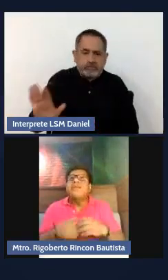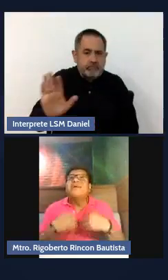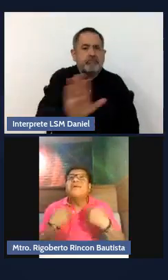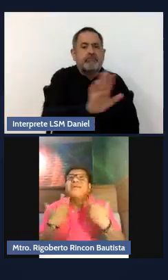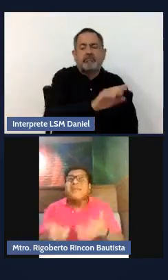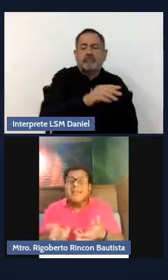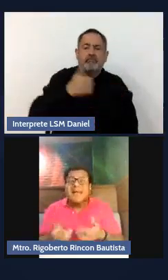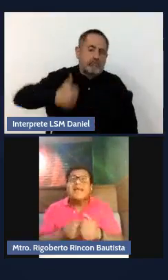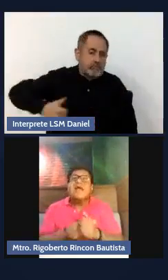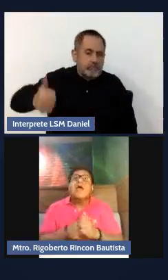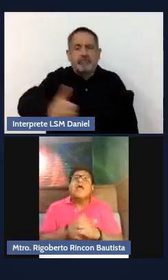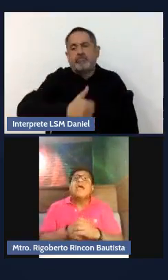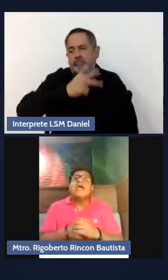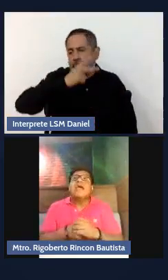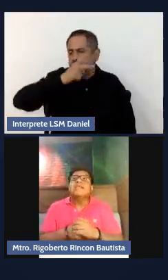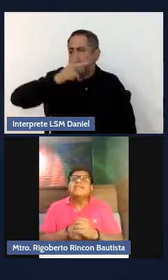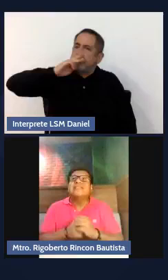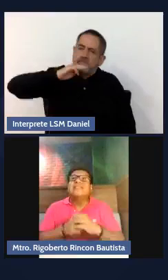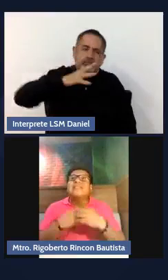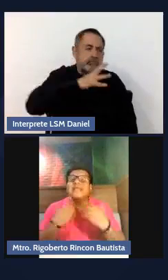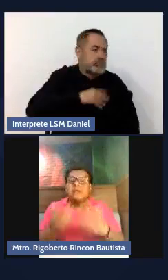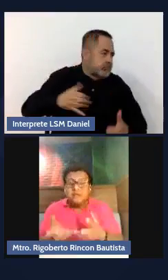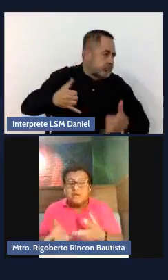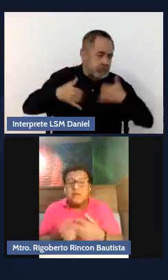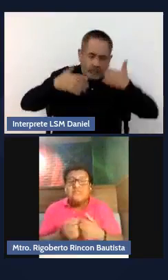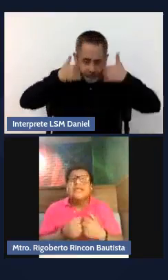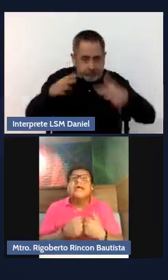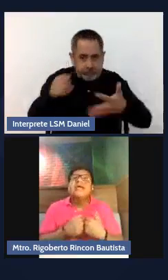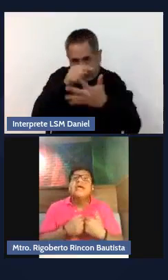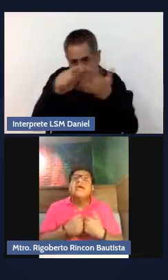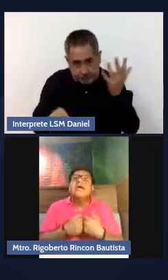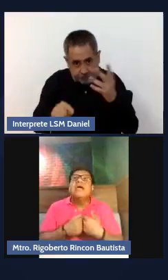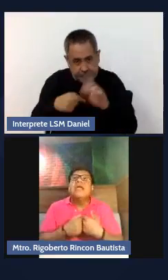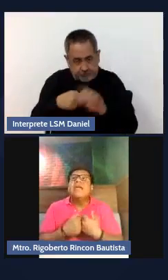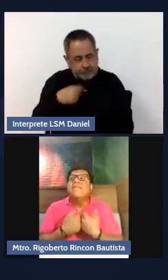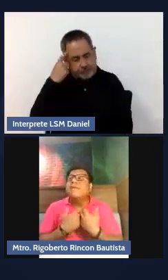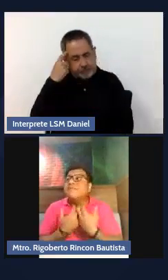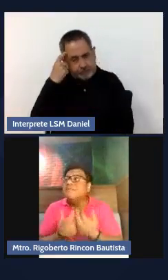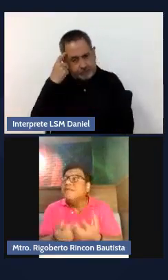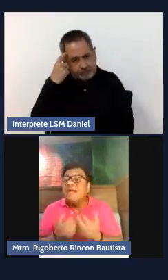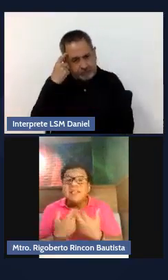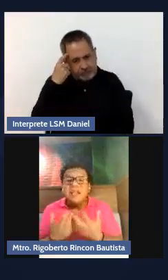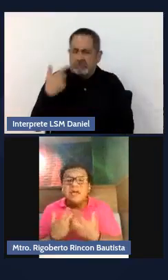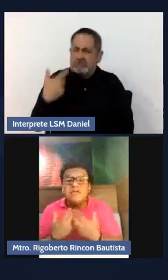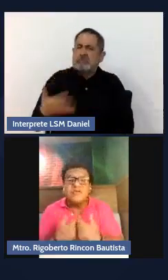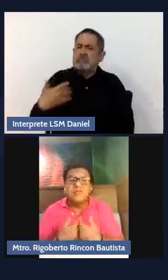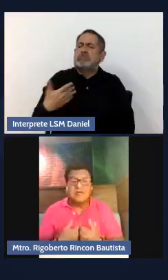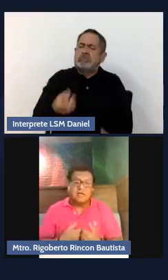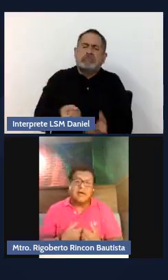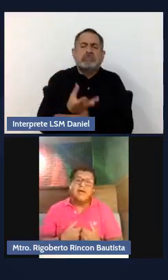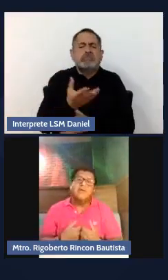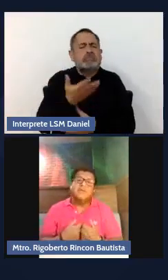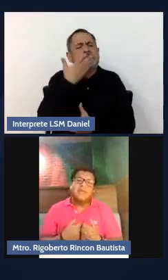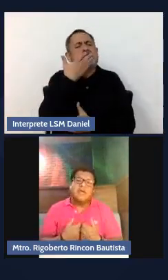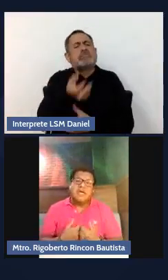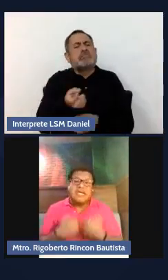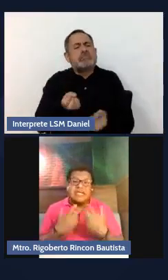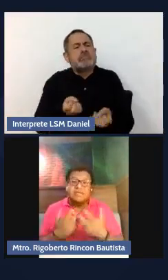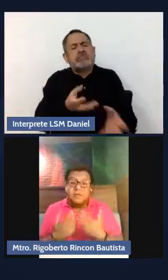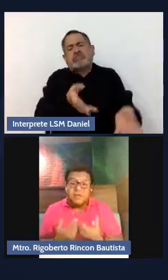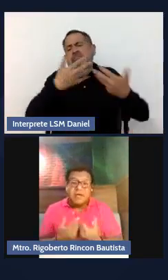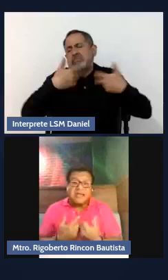generar, sin darnos cuenta, la permisividad en el consumo del tabaco. Y respecto a